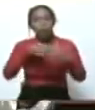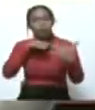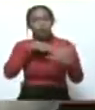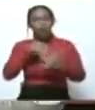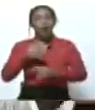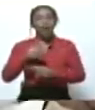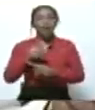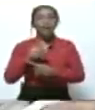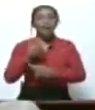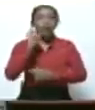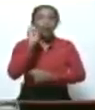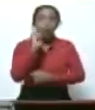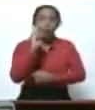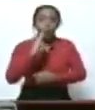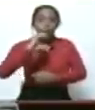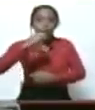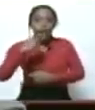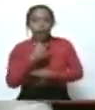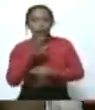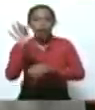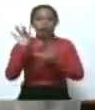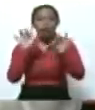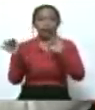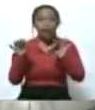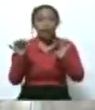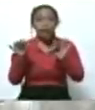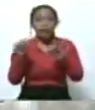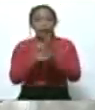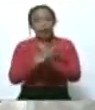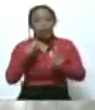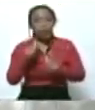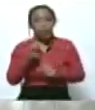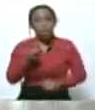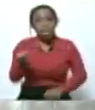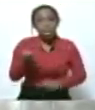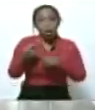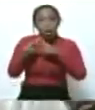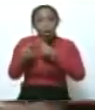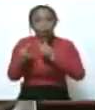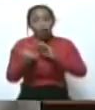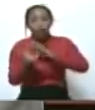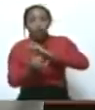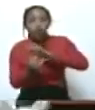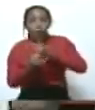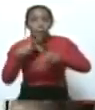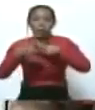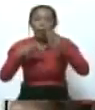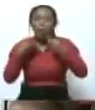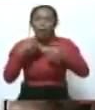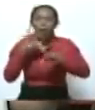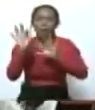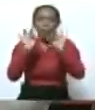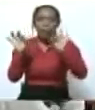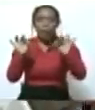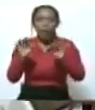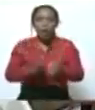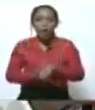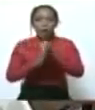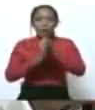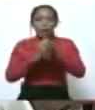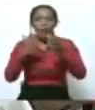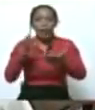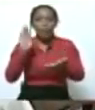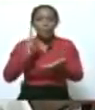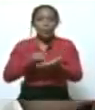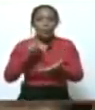Chávez a elegir con libertad, a no dejarse influir por cualquier otro órgano o rector político para la selección de los delegados que